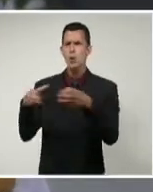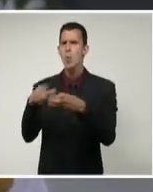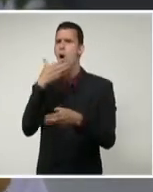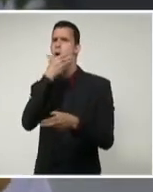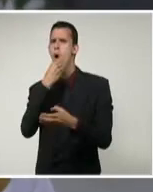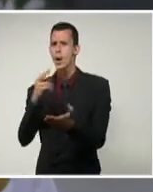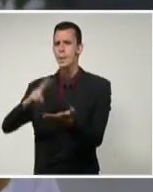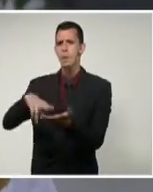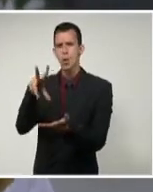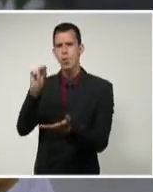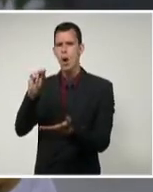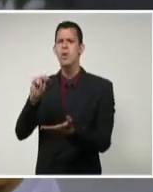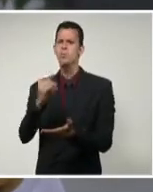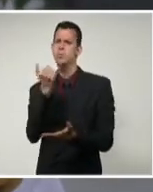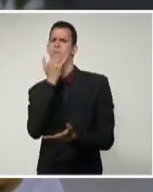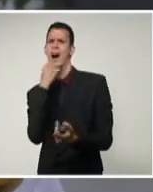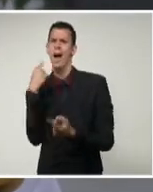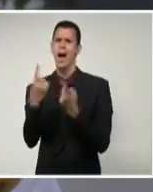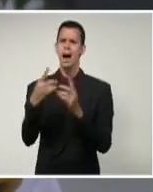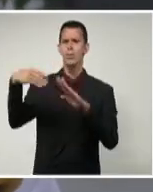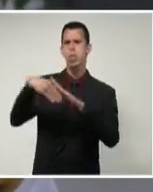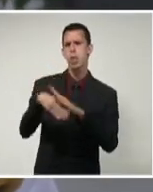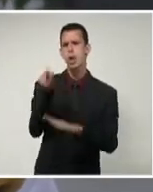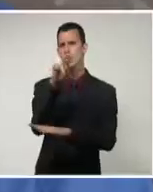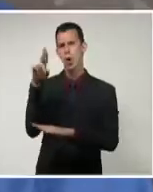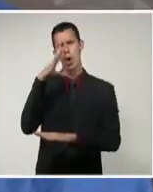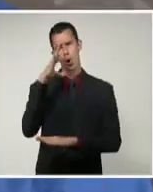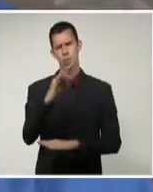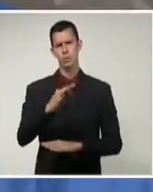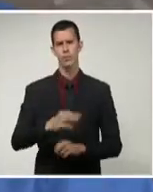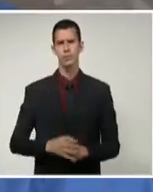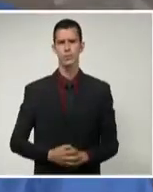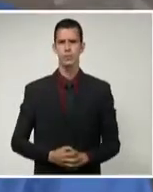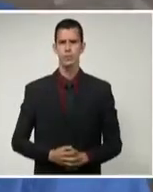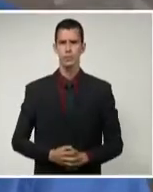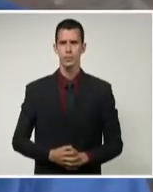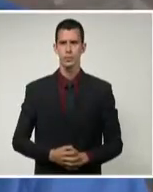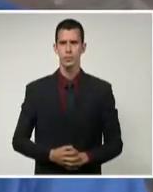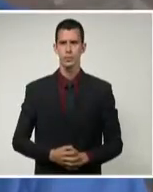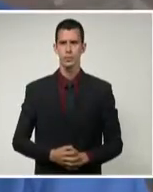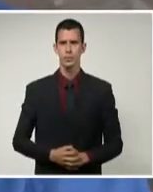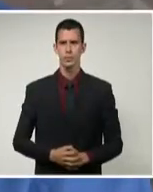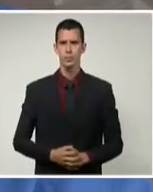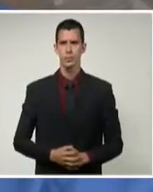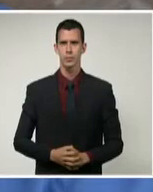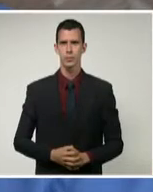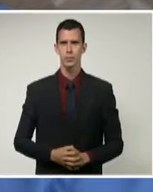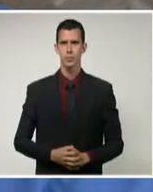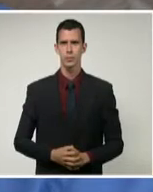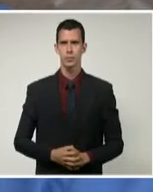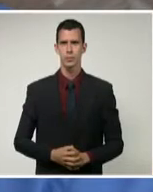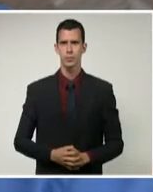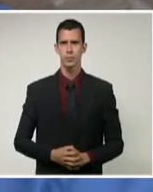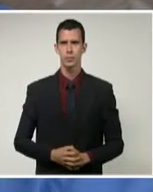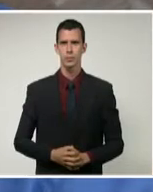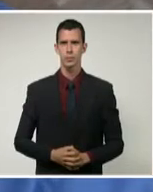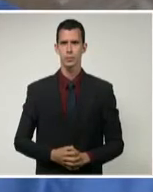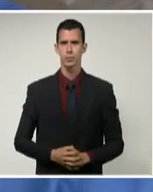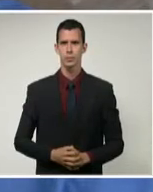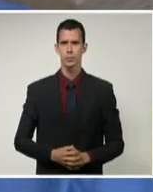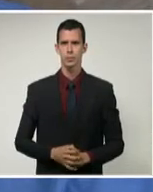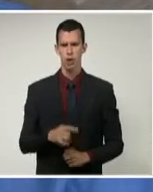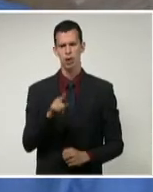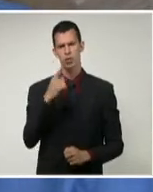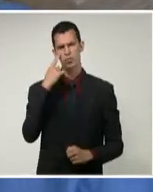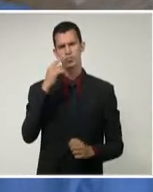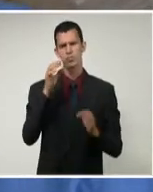esta obra gigantesca, colosal de la Revolución Cubana. Me voy con la sensación y el deseo, ¿verdad?, de que cada cubano tiene que